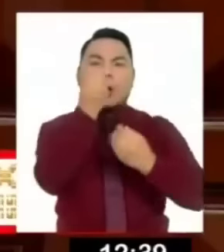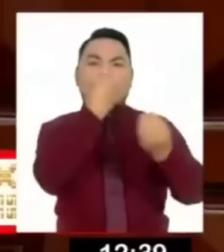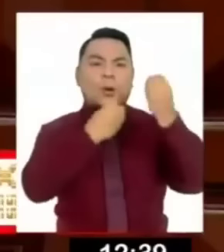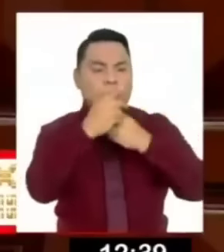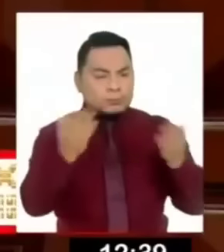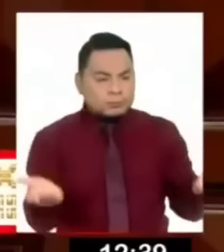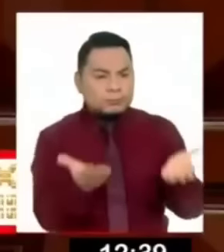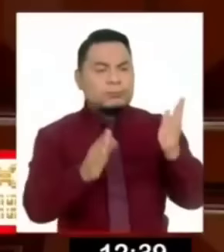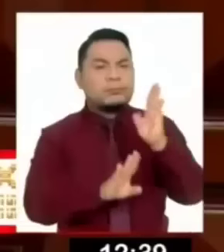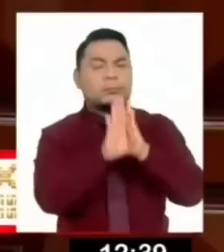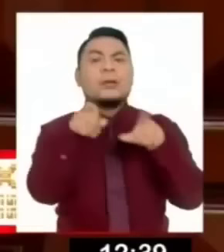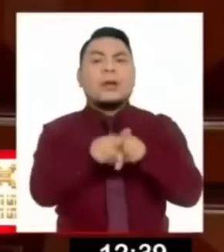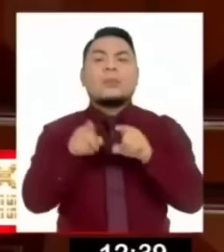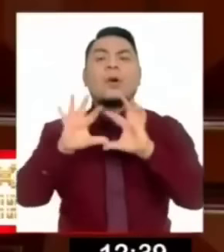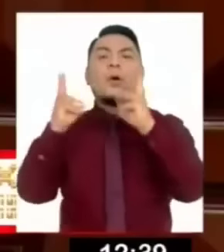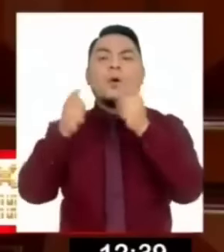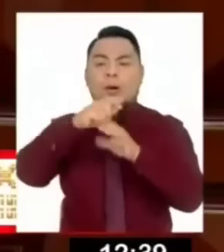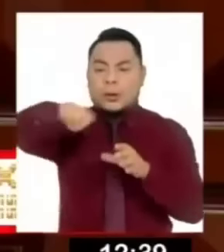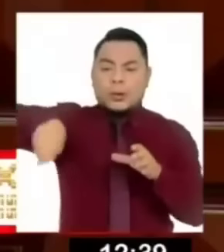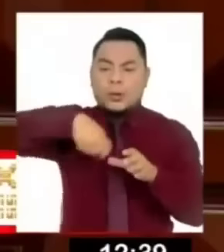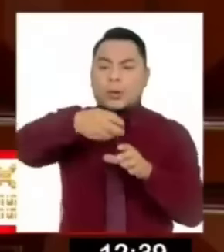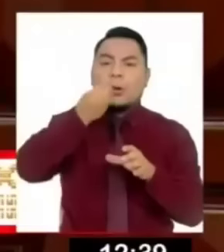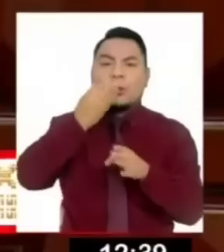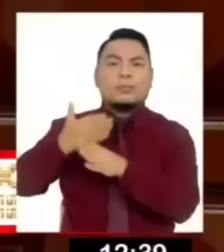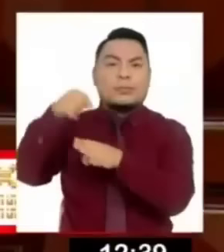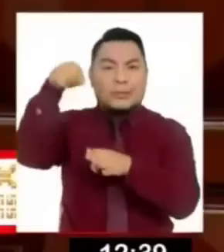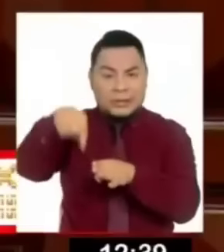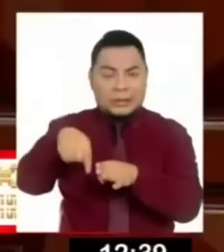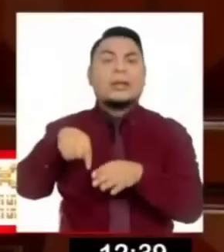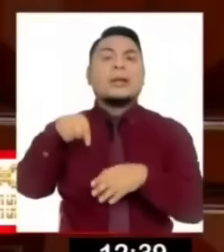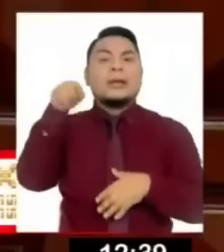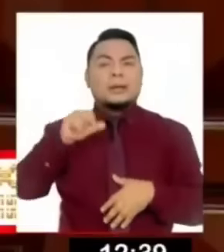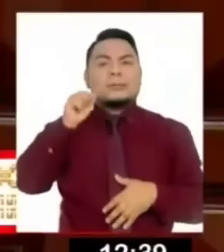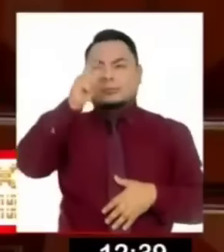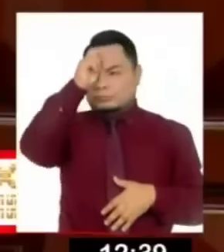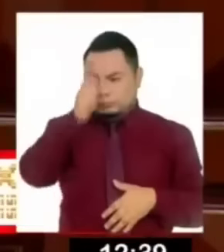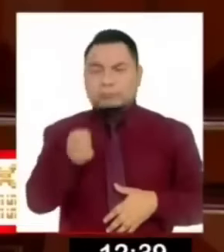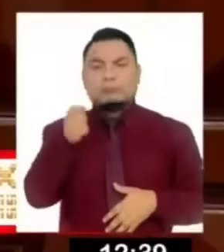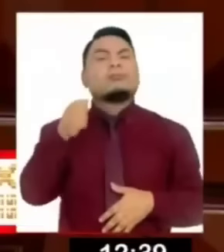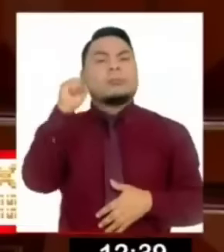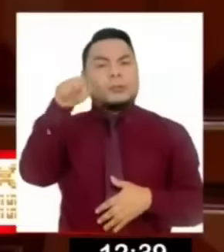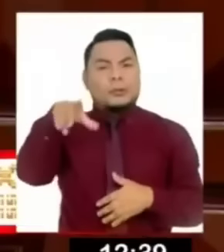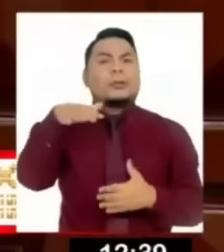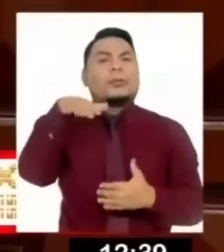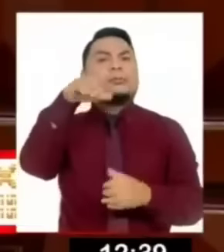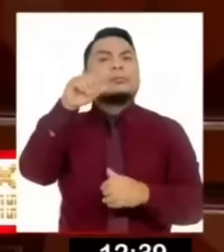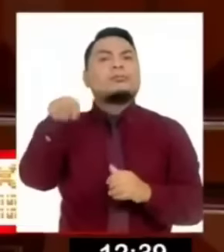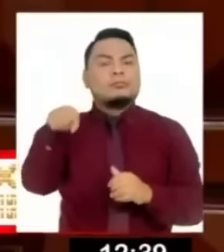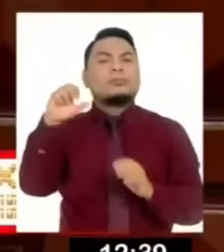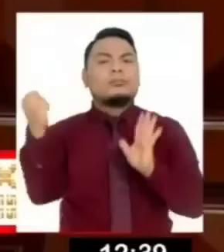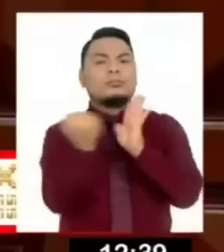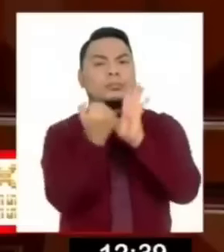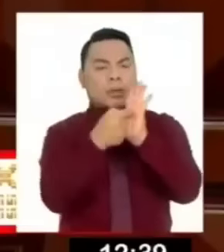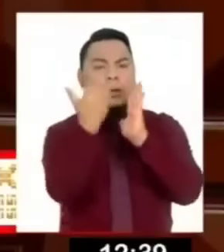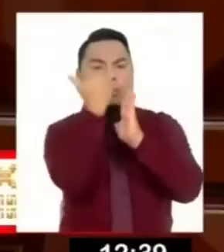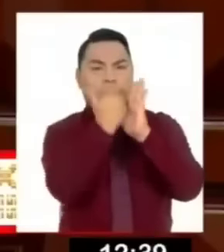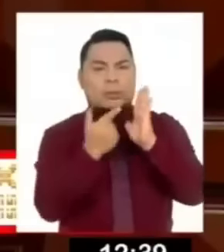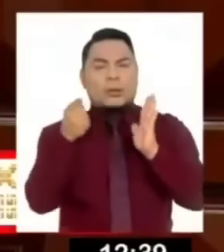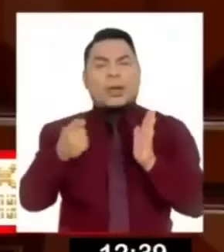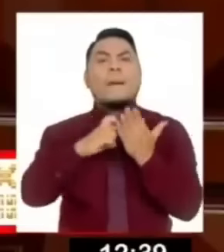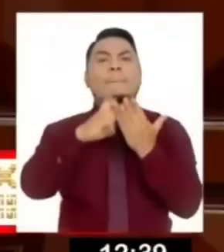organizaciones sociales de ollas comunes y comedores populares serán reconocidas e integradas a este